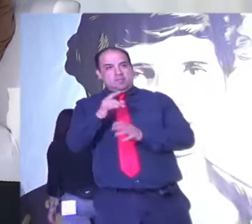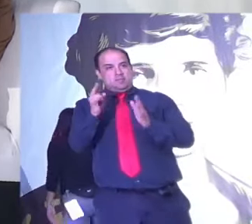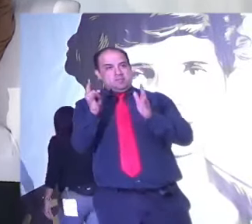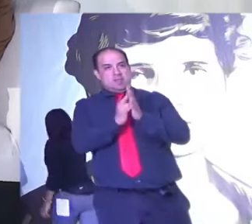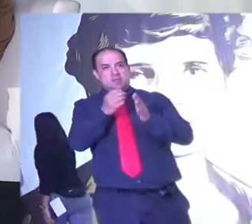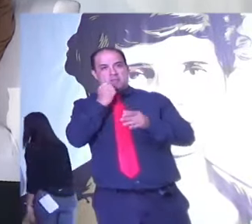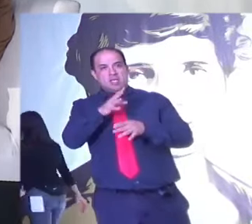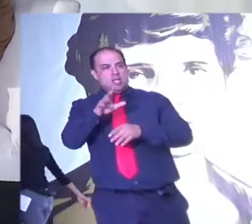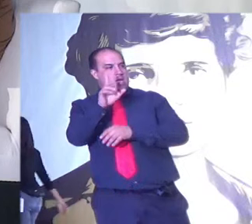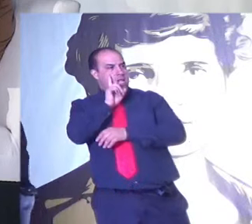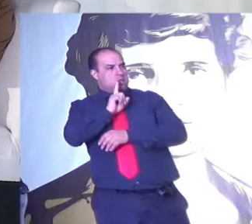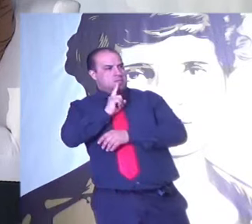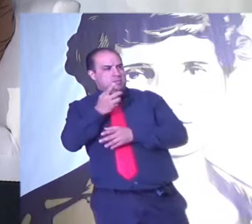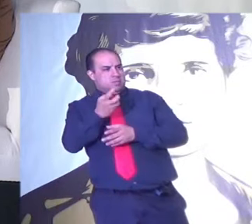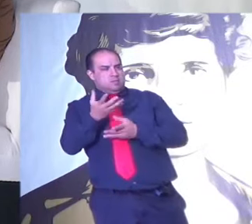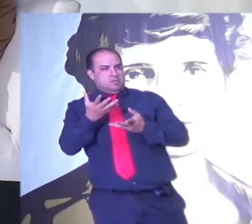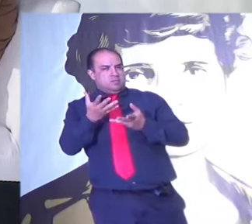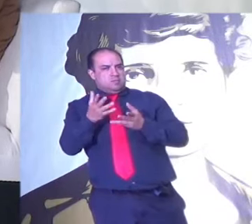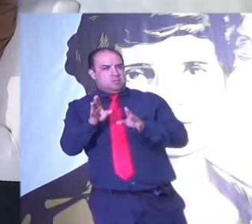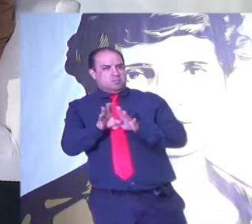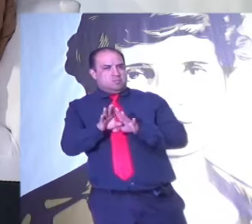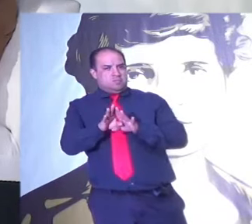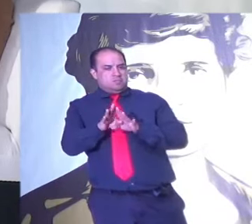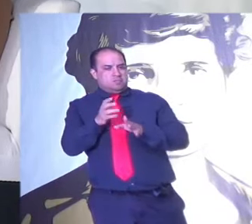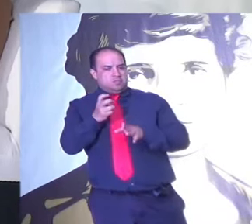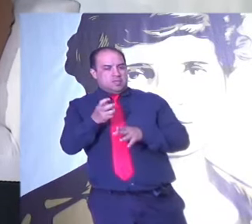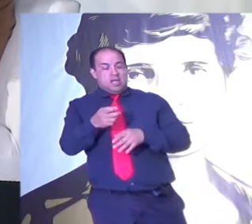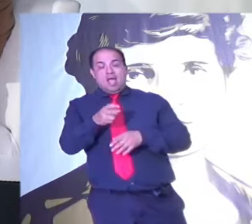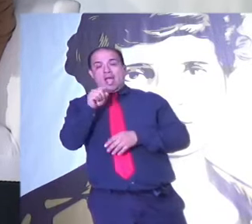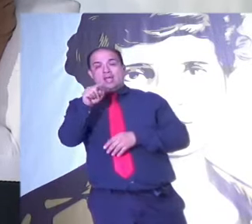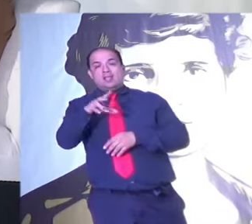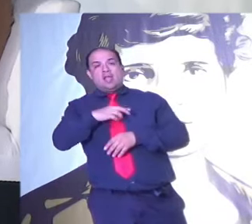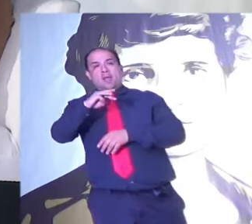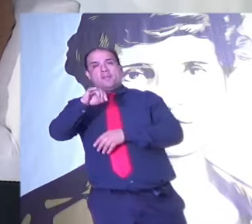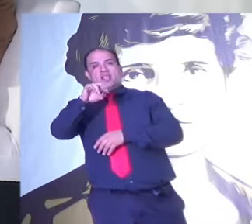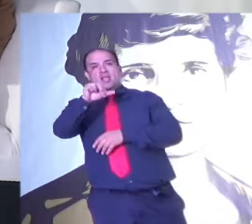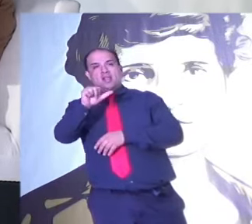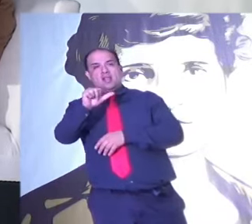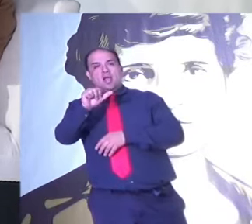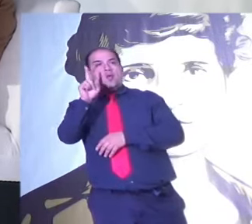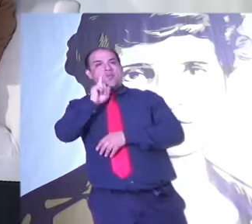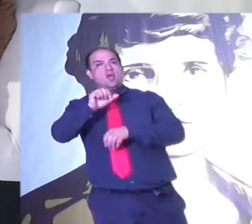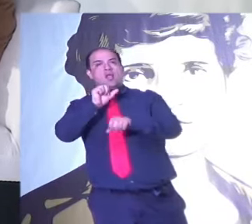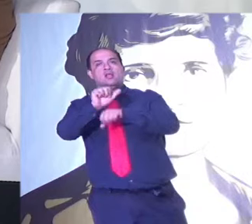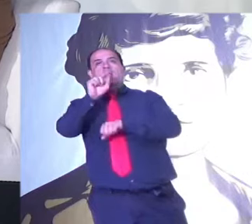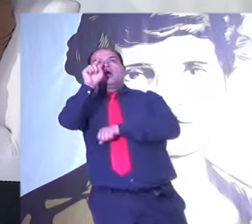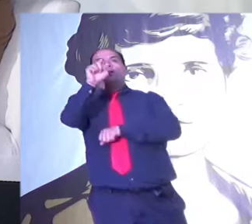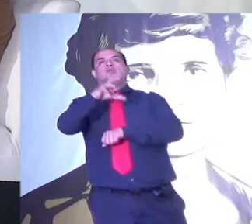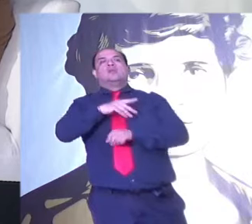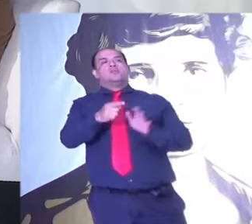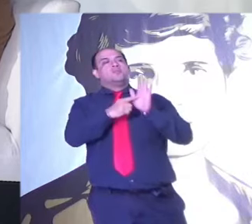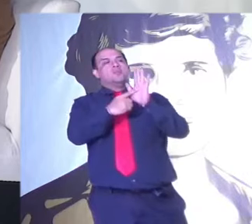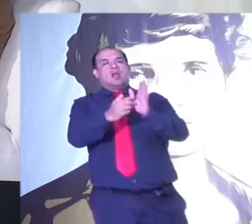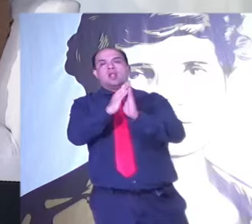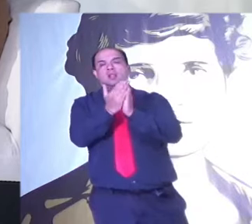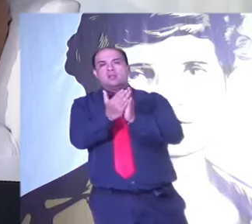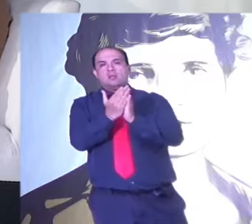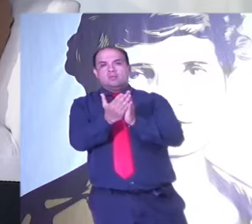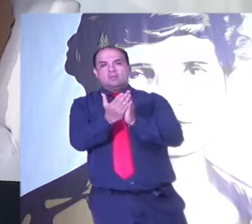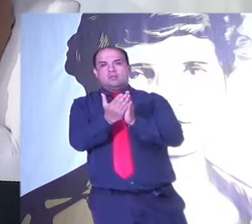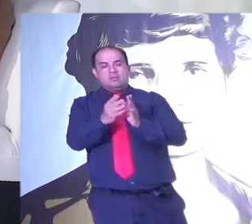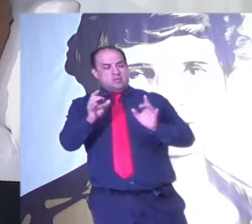y la mujer pues no le hace caso, ¿no? Ayer estaba Mariana Enríquez, argentina, en esa carpa presentando una novela.